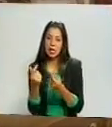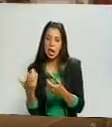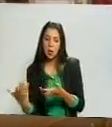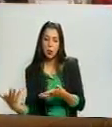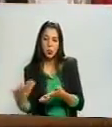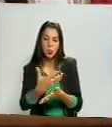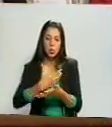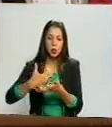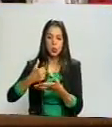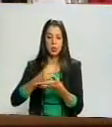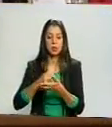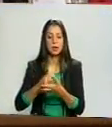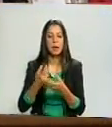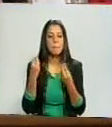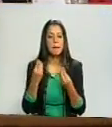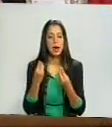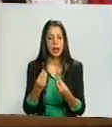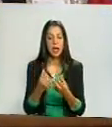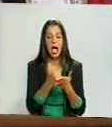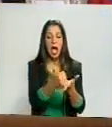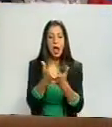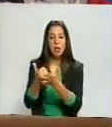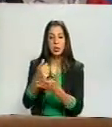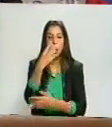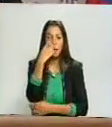traduzcan en el bienestar popular.